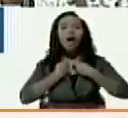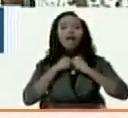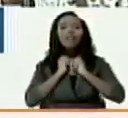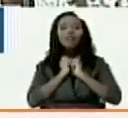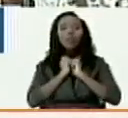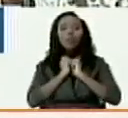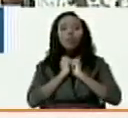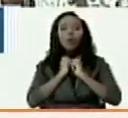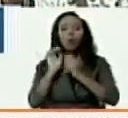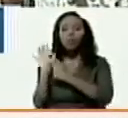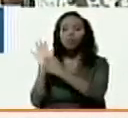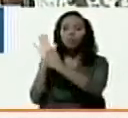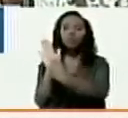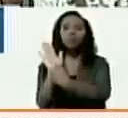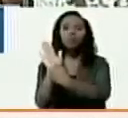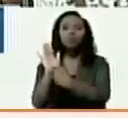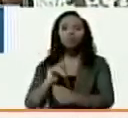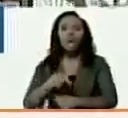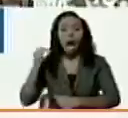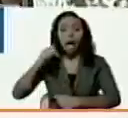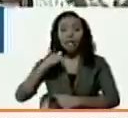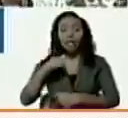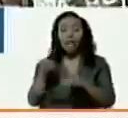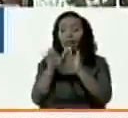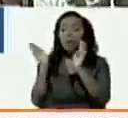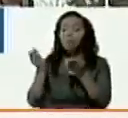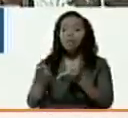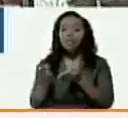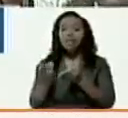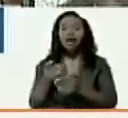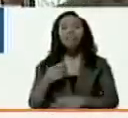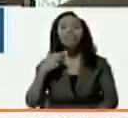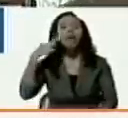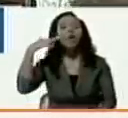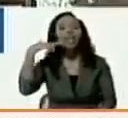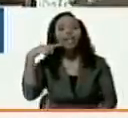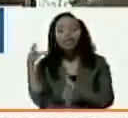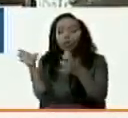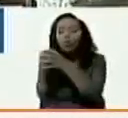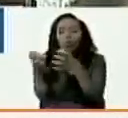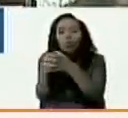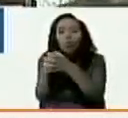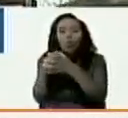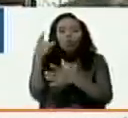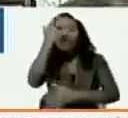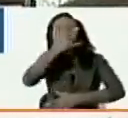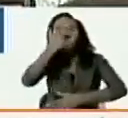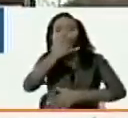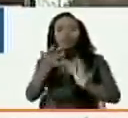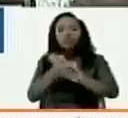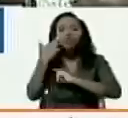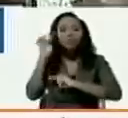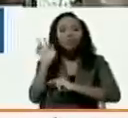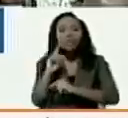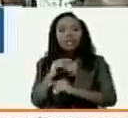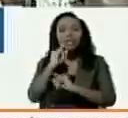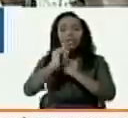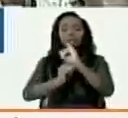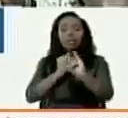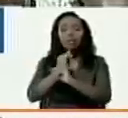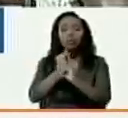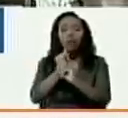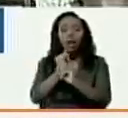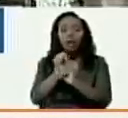el lunes, Aristóbulo presentaba, porque aquí va a estar la mesa, por ejemplo, de los afrodescendientes, y ya hay un cumbre internacional de